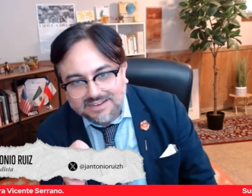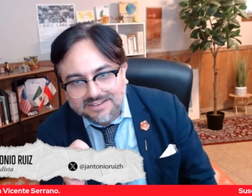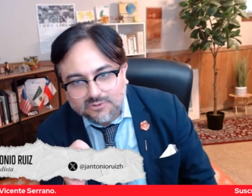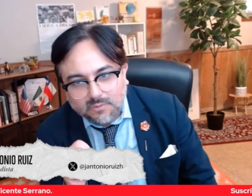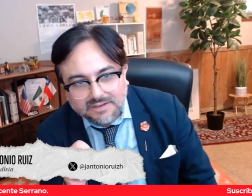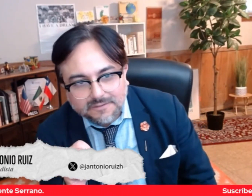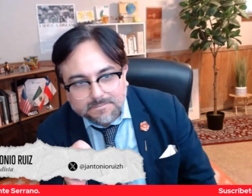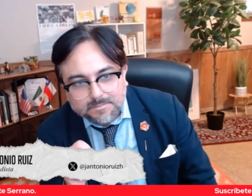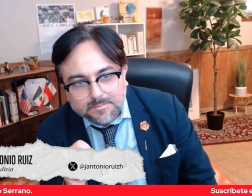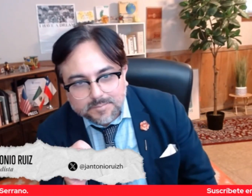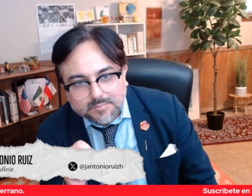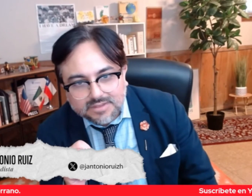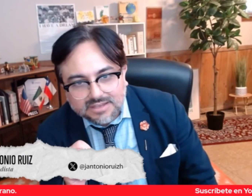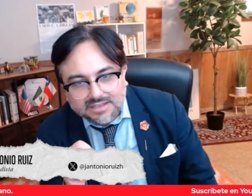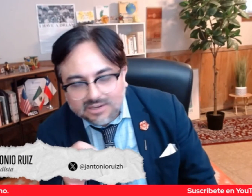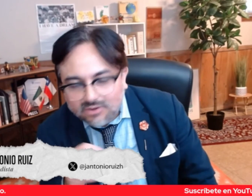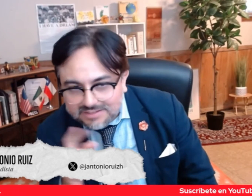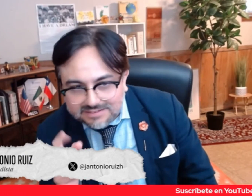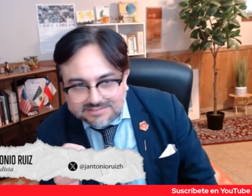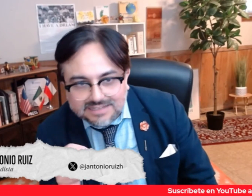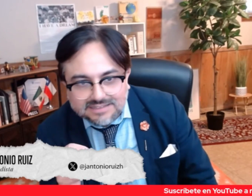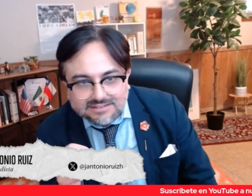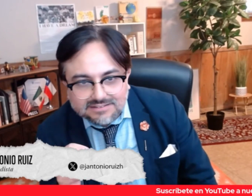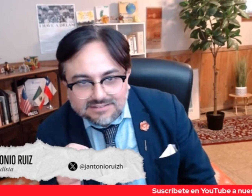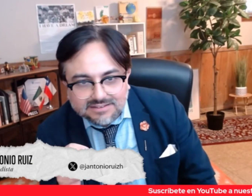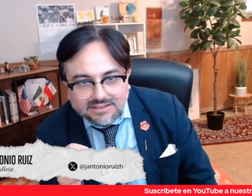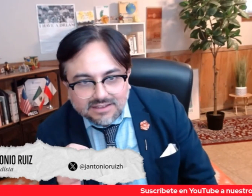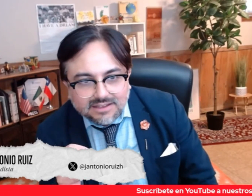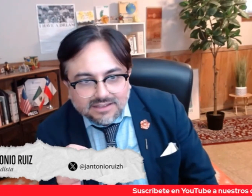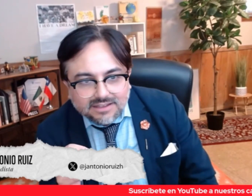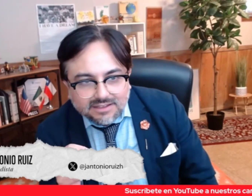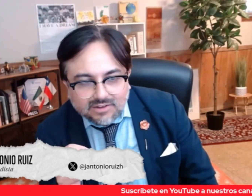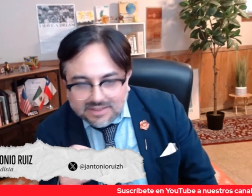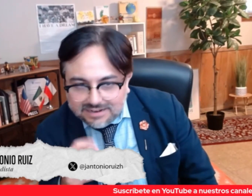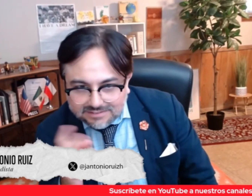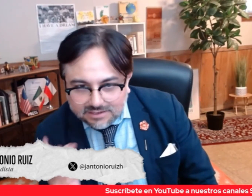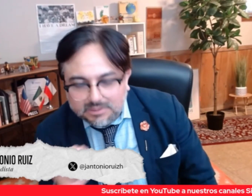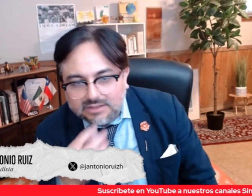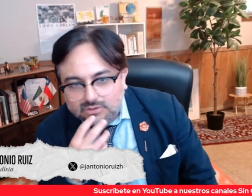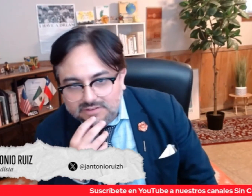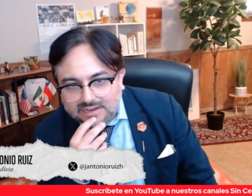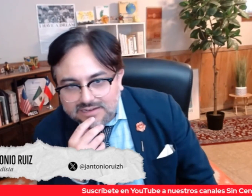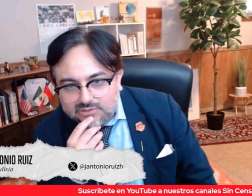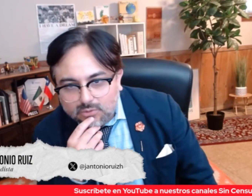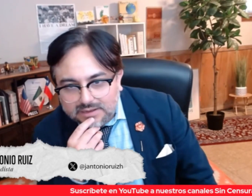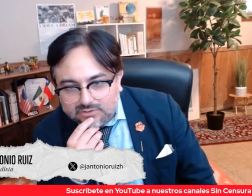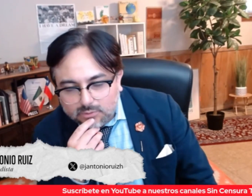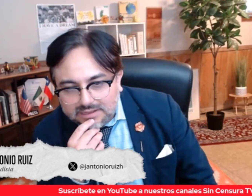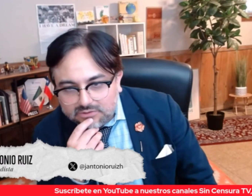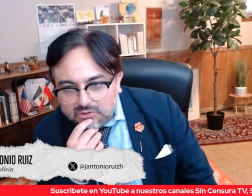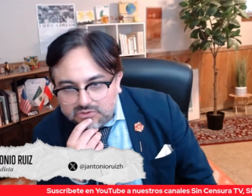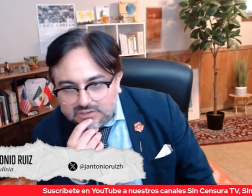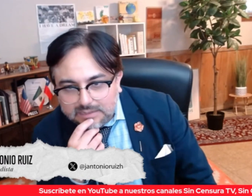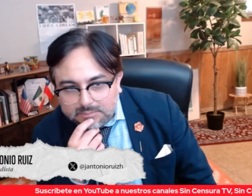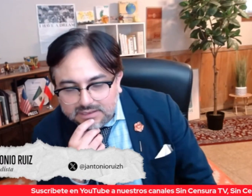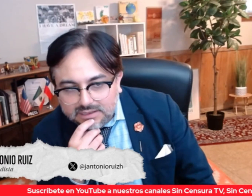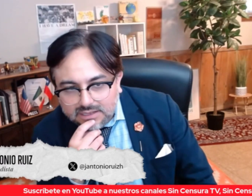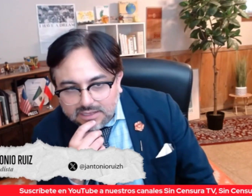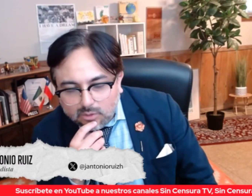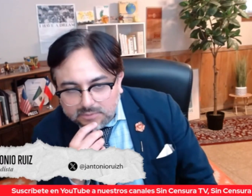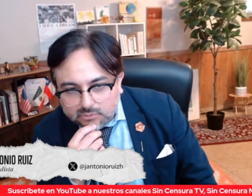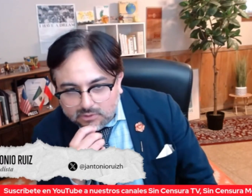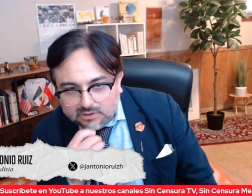recriminaciones de Dalila Escobar. En una de estas tantas, en una de las recriminaciones de Dalila Escobar sobre el caso